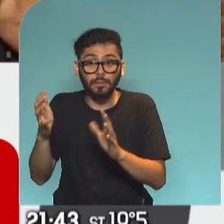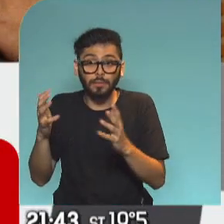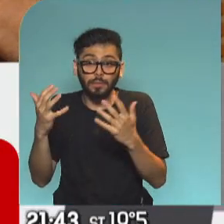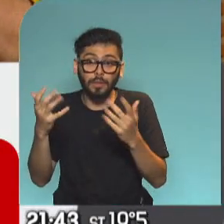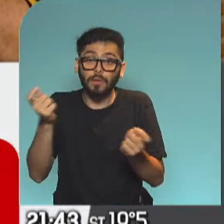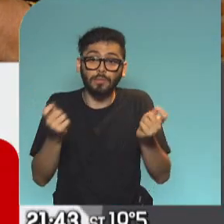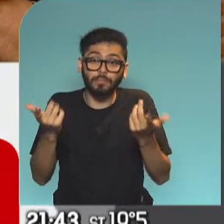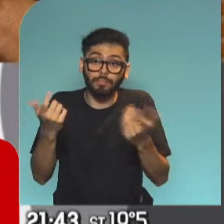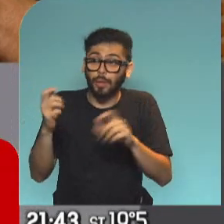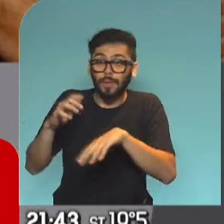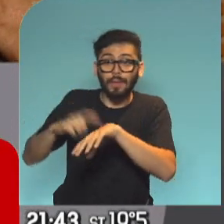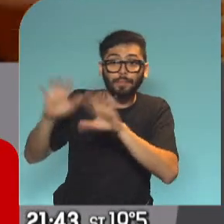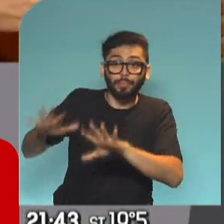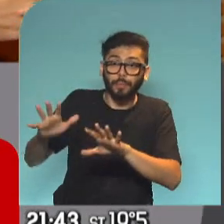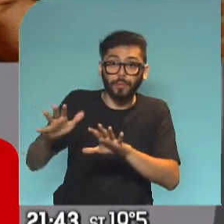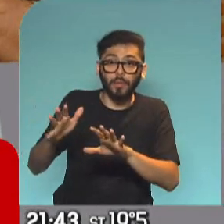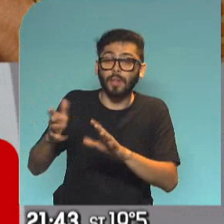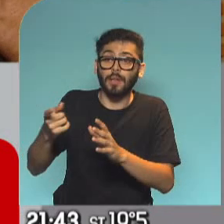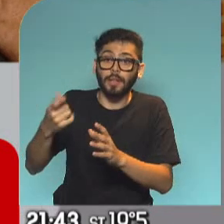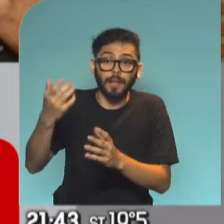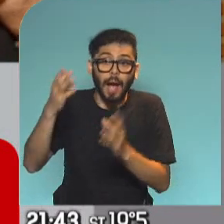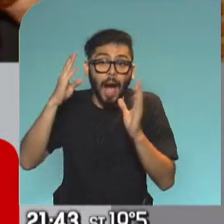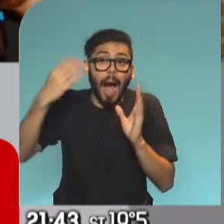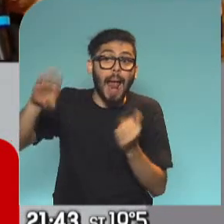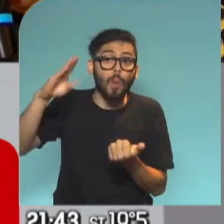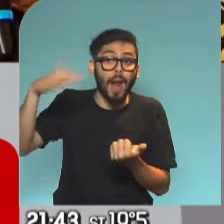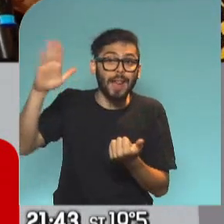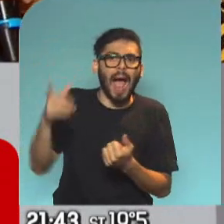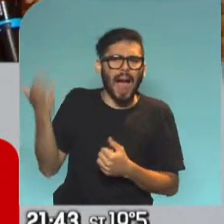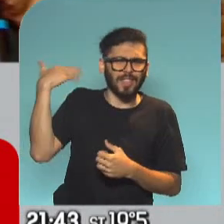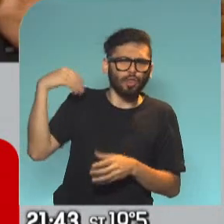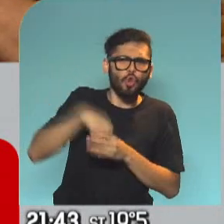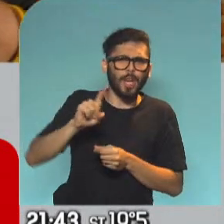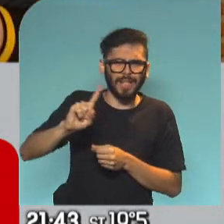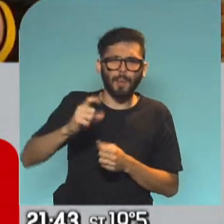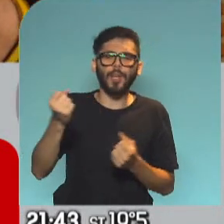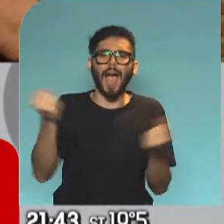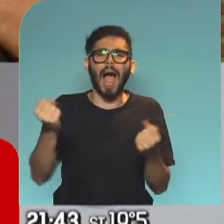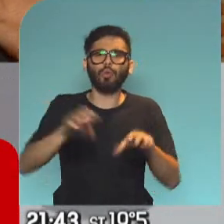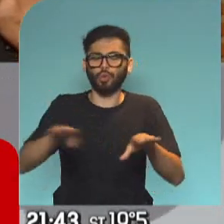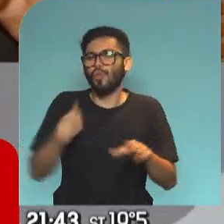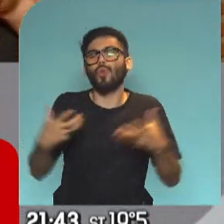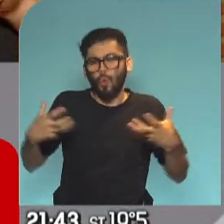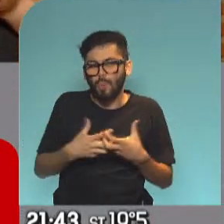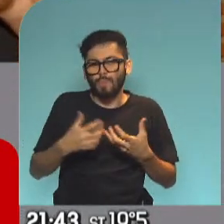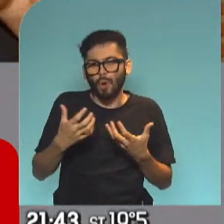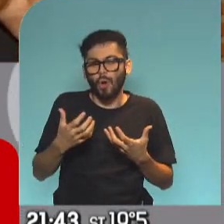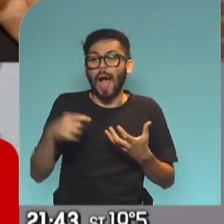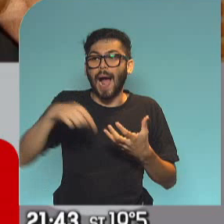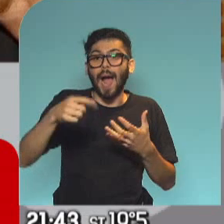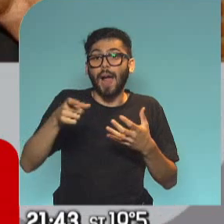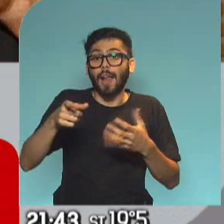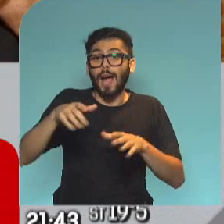porque él no estaba en sex, fue convocado ahora para el show de autos, porque tenemos toda nuestra compañía armada. Por suerte, ahora que vamos a